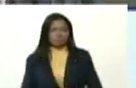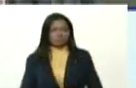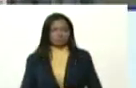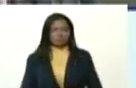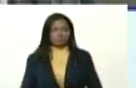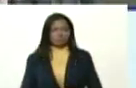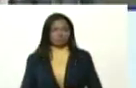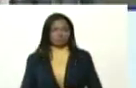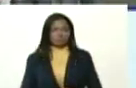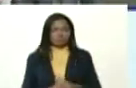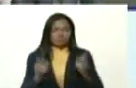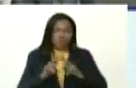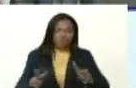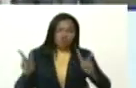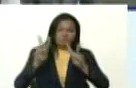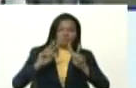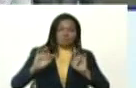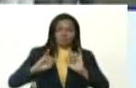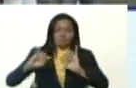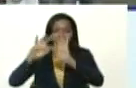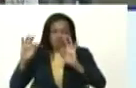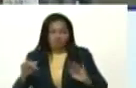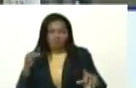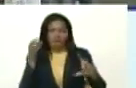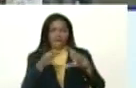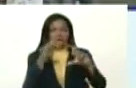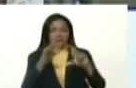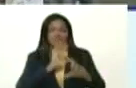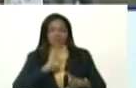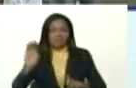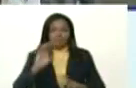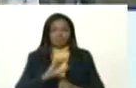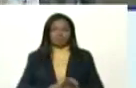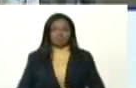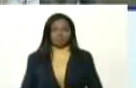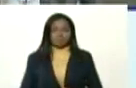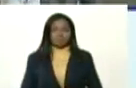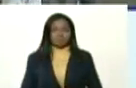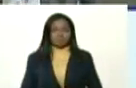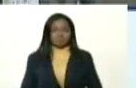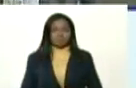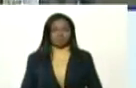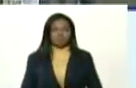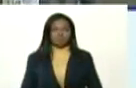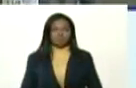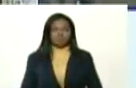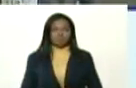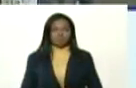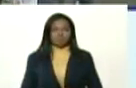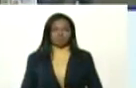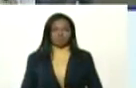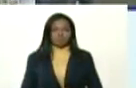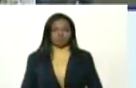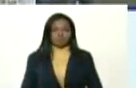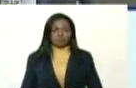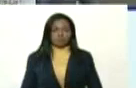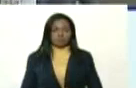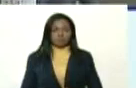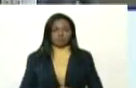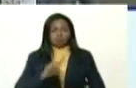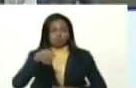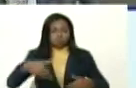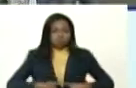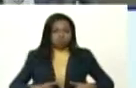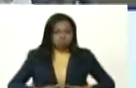Para que valoremos el papel del carné de la patria. Pero además, yo sigo insistiendo,